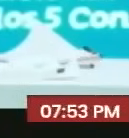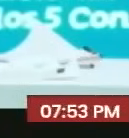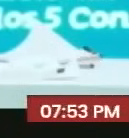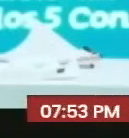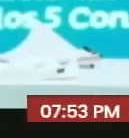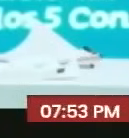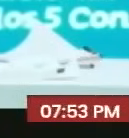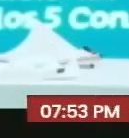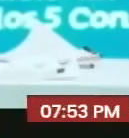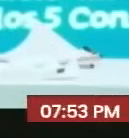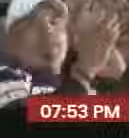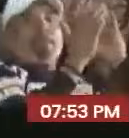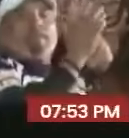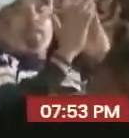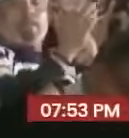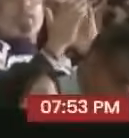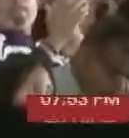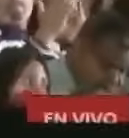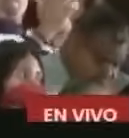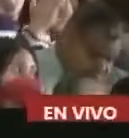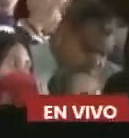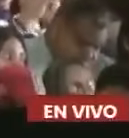Y alguien se preguntará en el mundo,